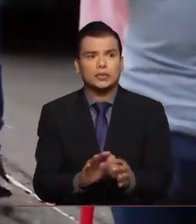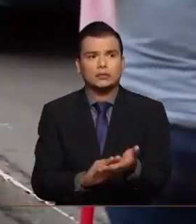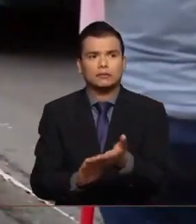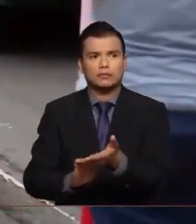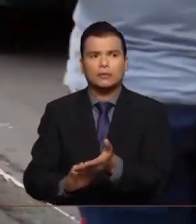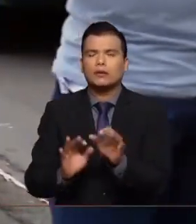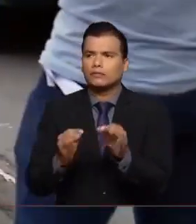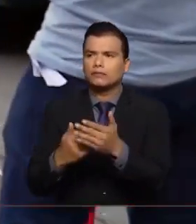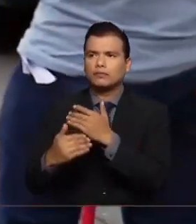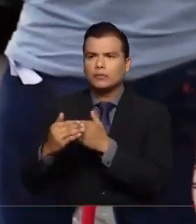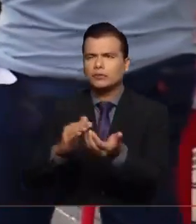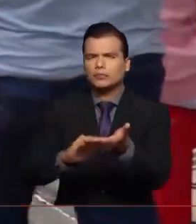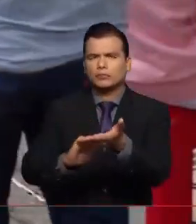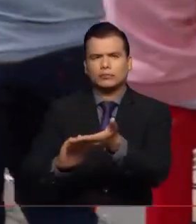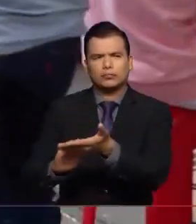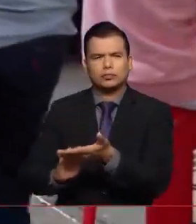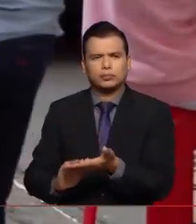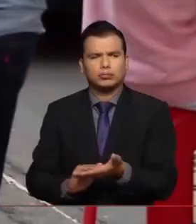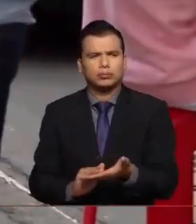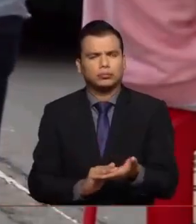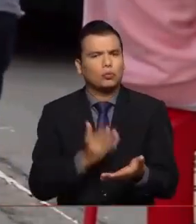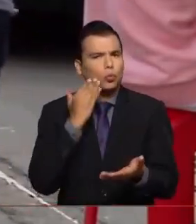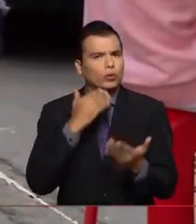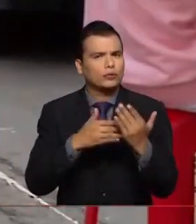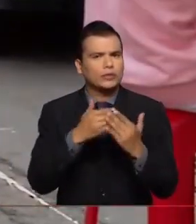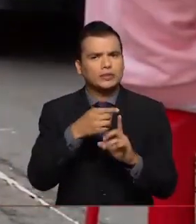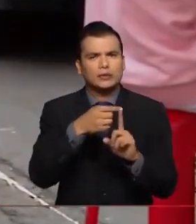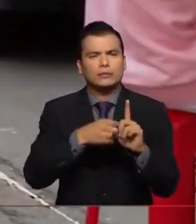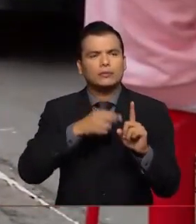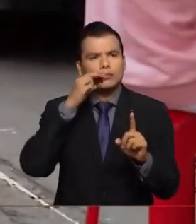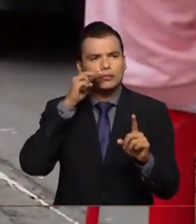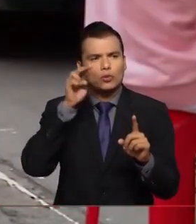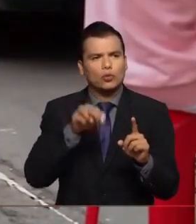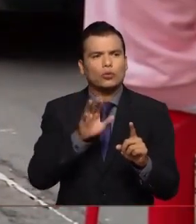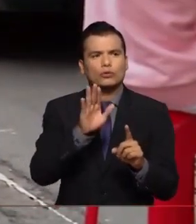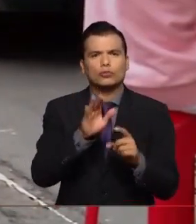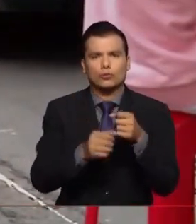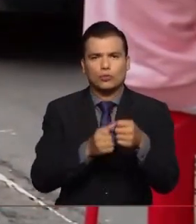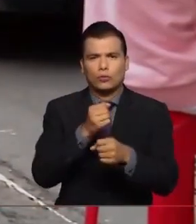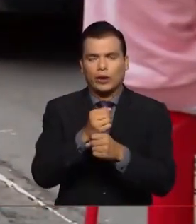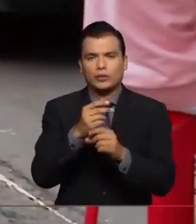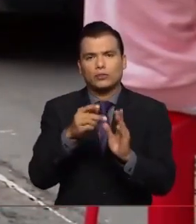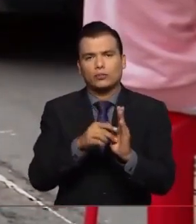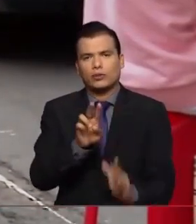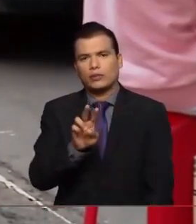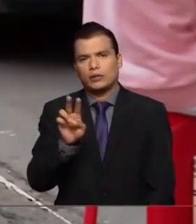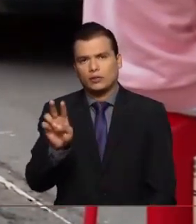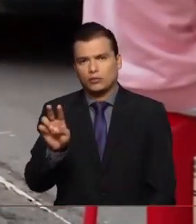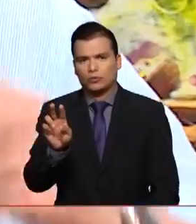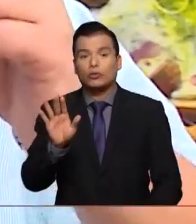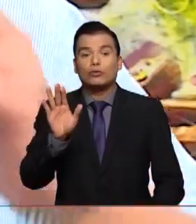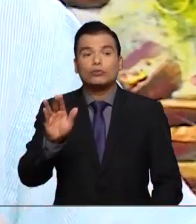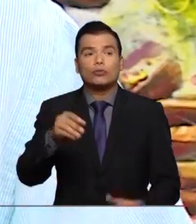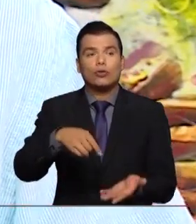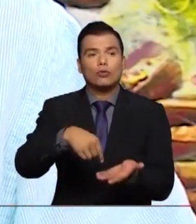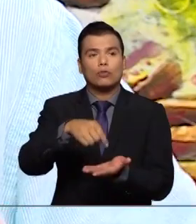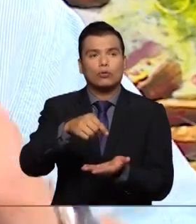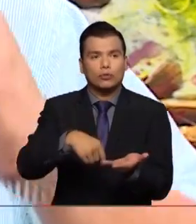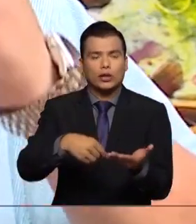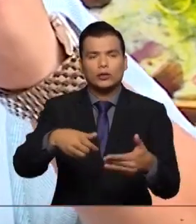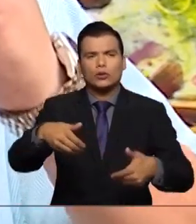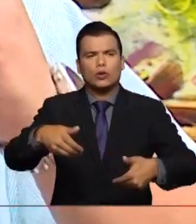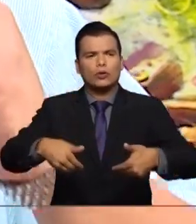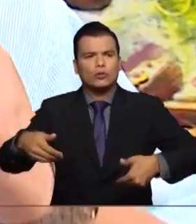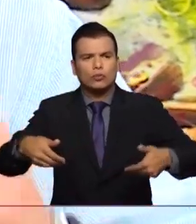fue sometido a un estricto mantenimiento desde el mes de junio del 2022. No hubo ninguna adjudicación de contrato. Cada